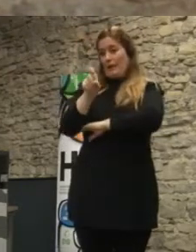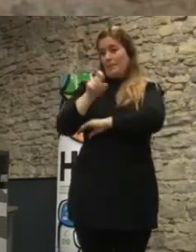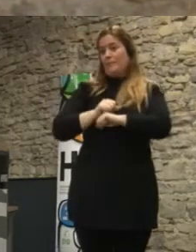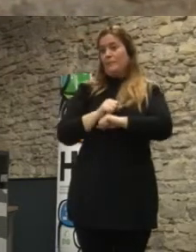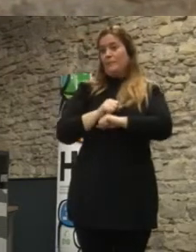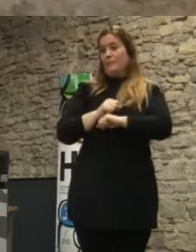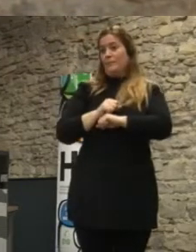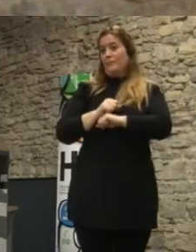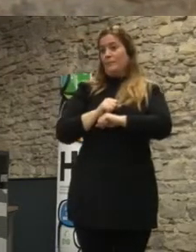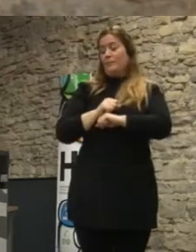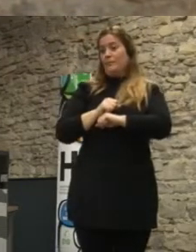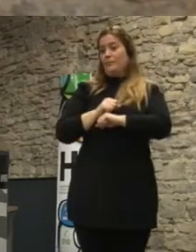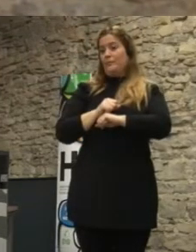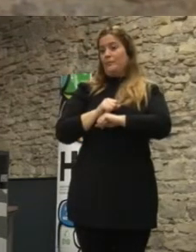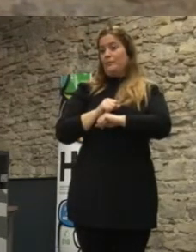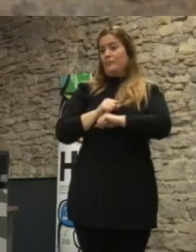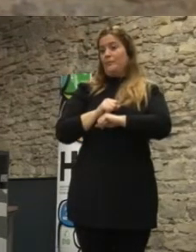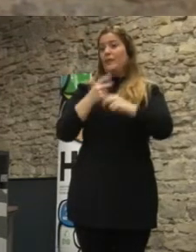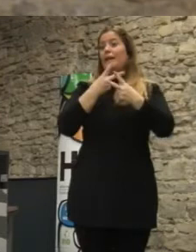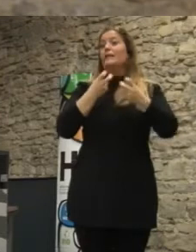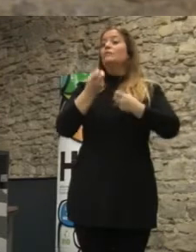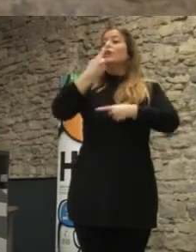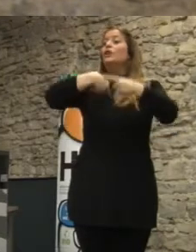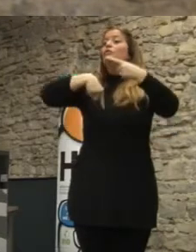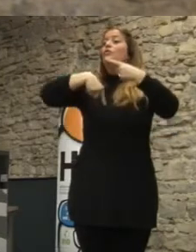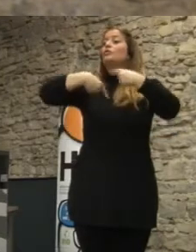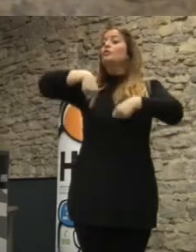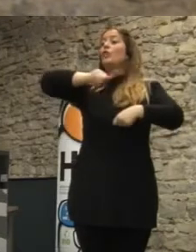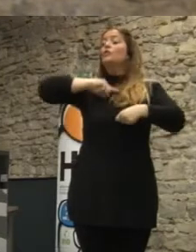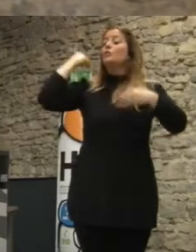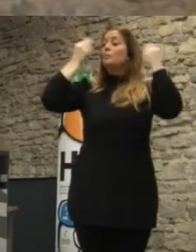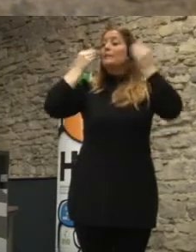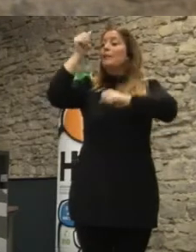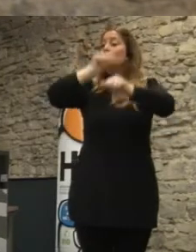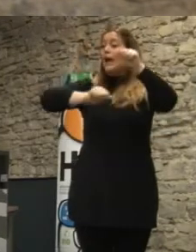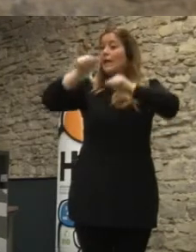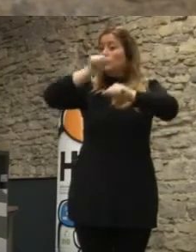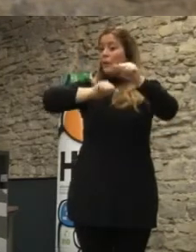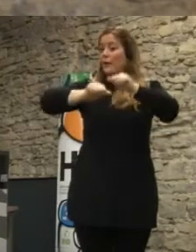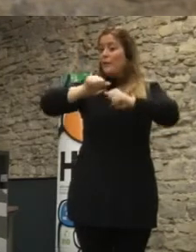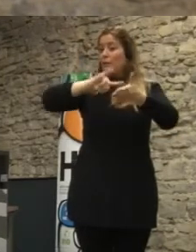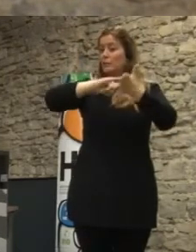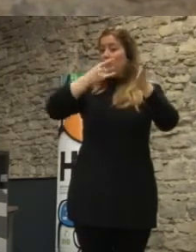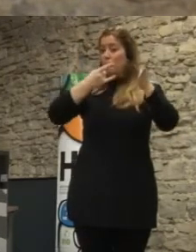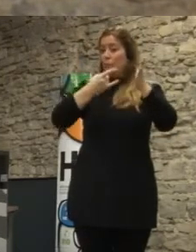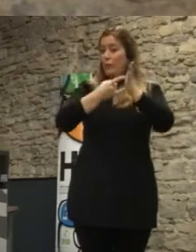elkartearen proiektua funtsezkoa da edukitzea argi, eta funtsezkoa